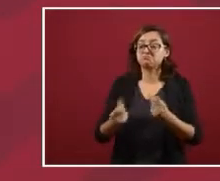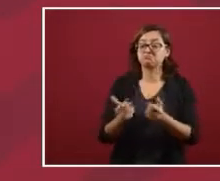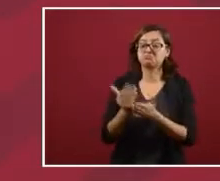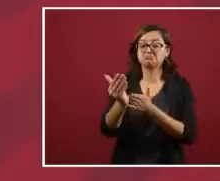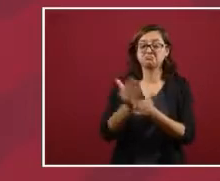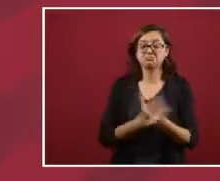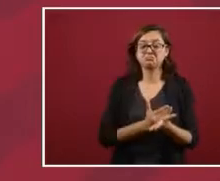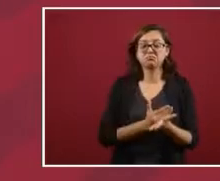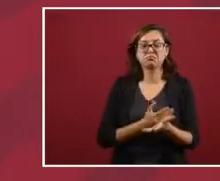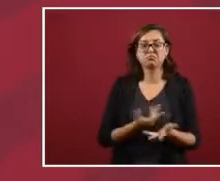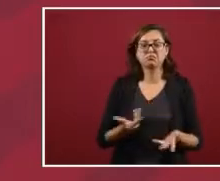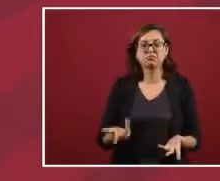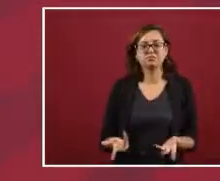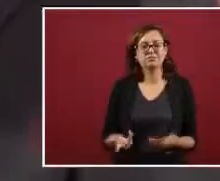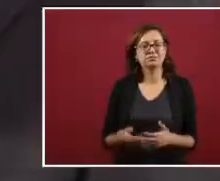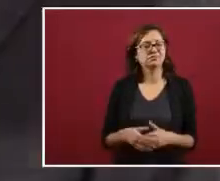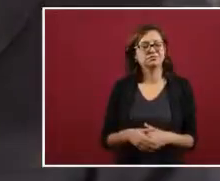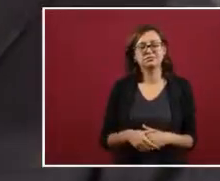Muchos dicen,